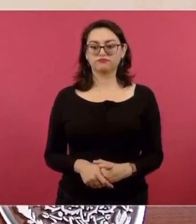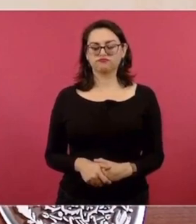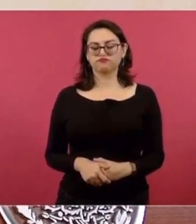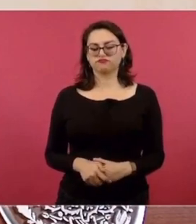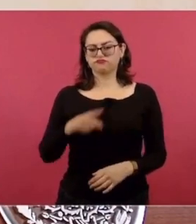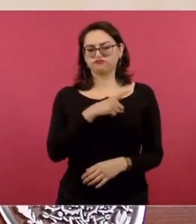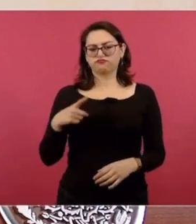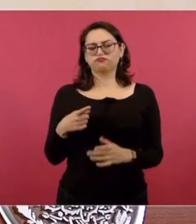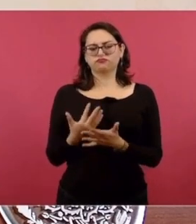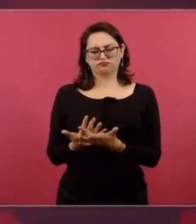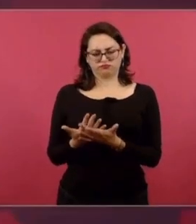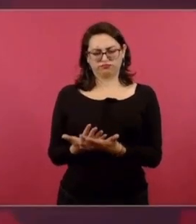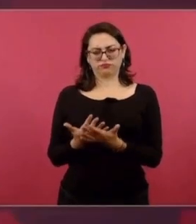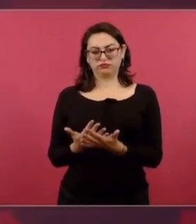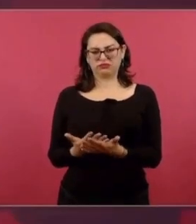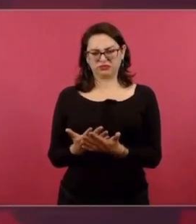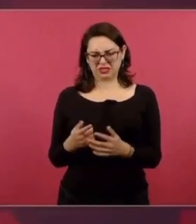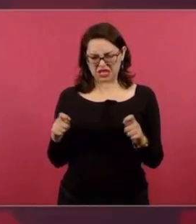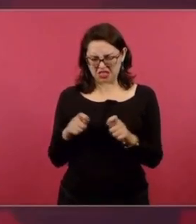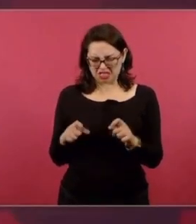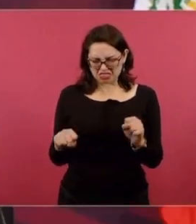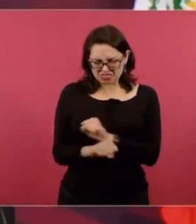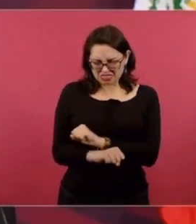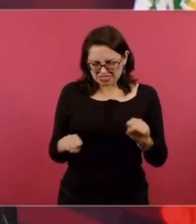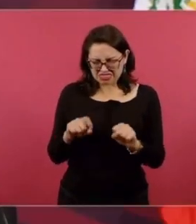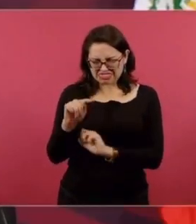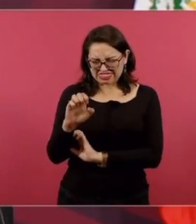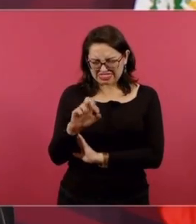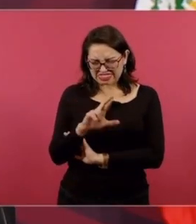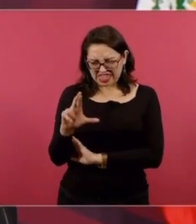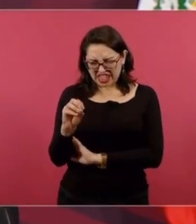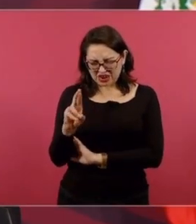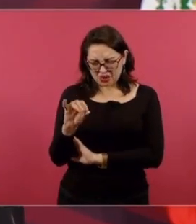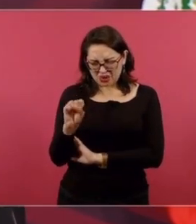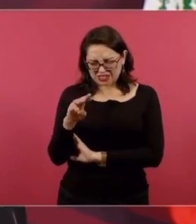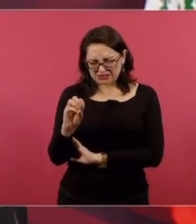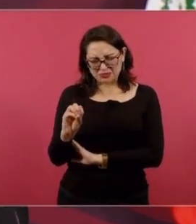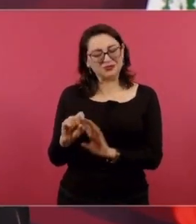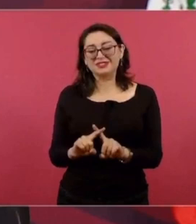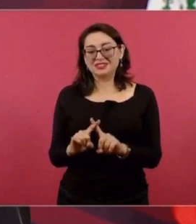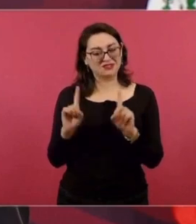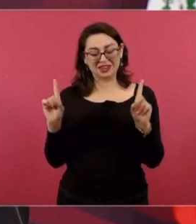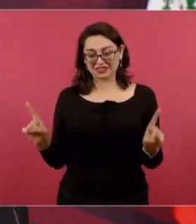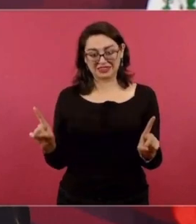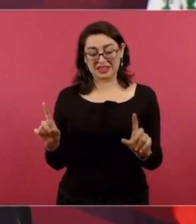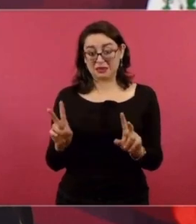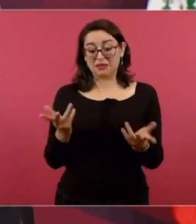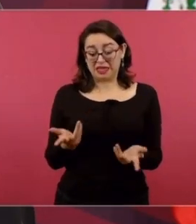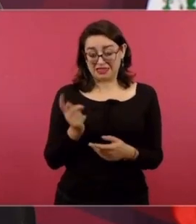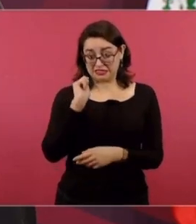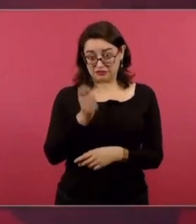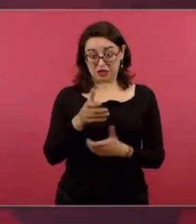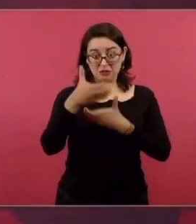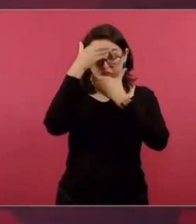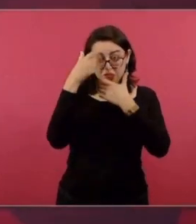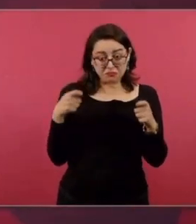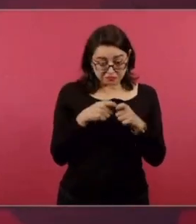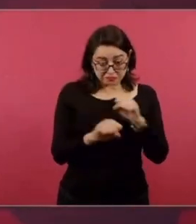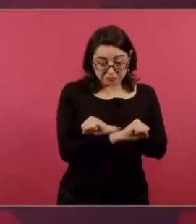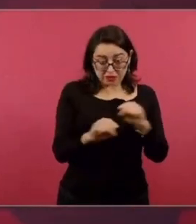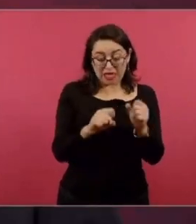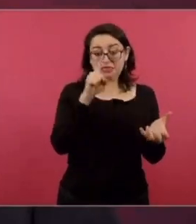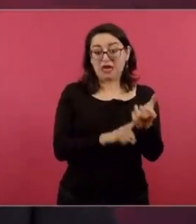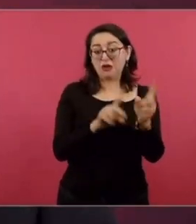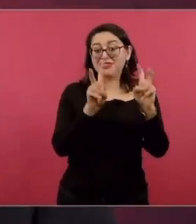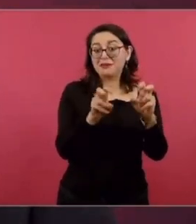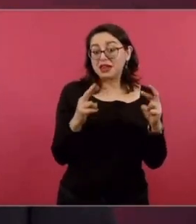en sentido estricto lo que significa el terrorismo que está más vinculado a la parte política ideológica y también a los fanatismos y